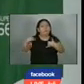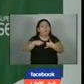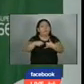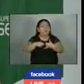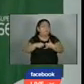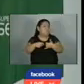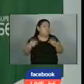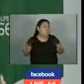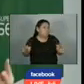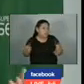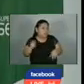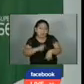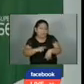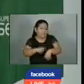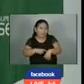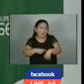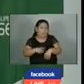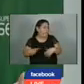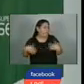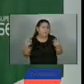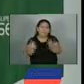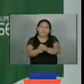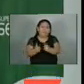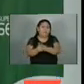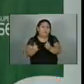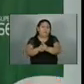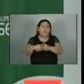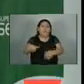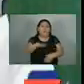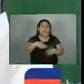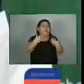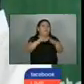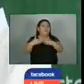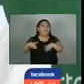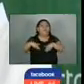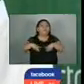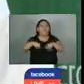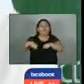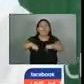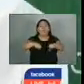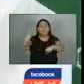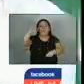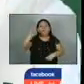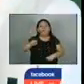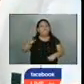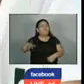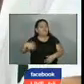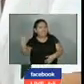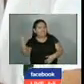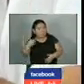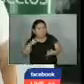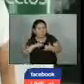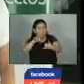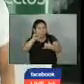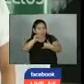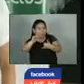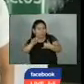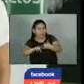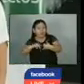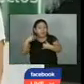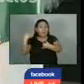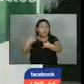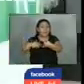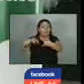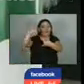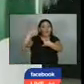y sin ningún inconveniente en cualquier sala de Super Selectos. Para utilizar la iCard Selectos, solo deberán descargar